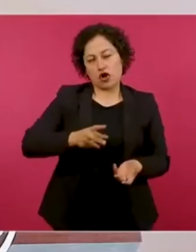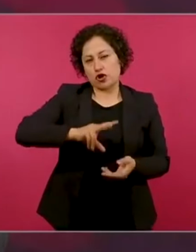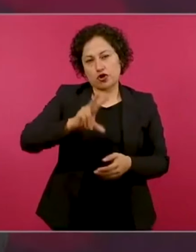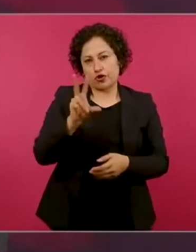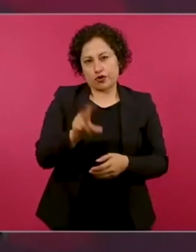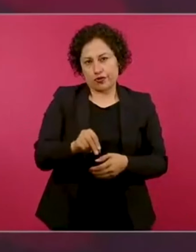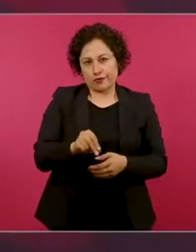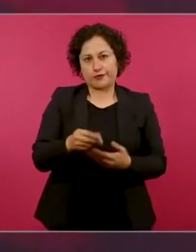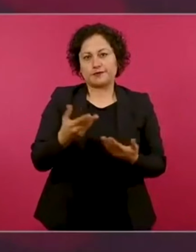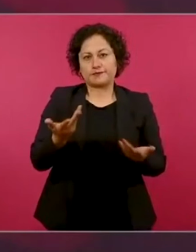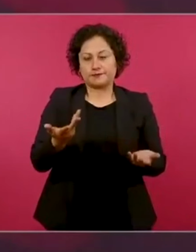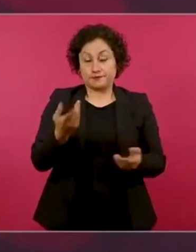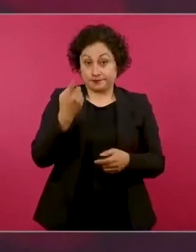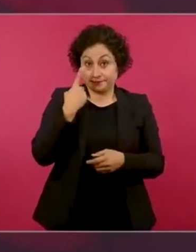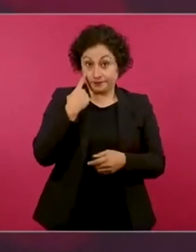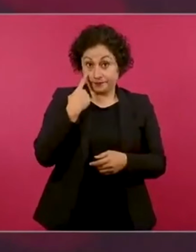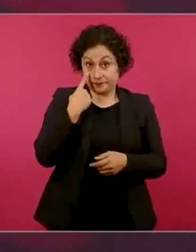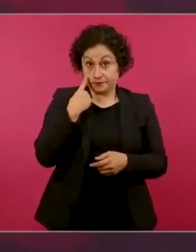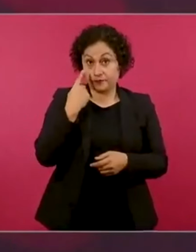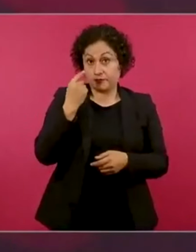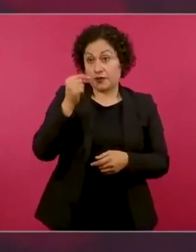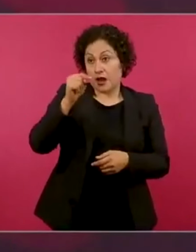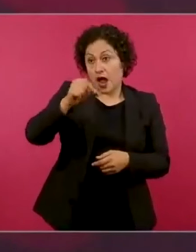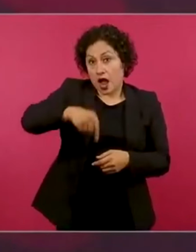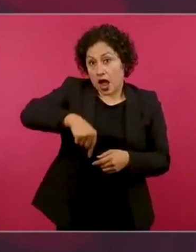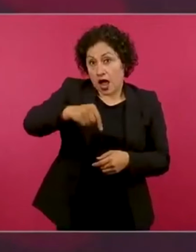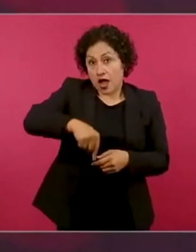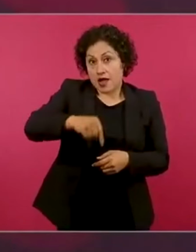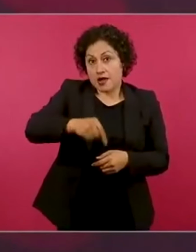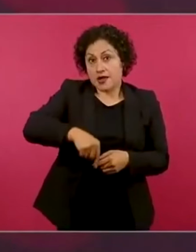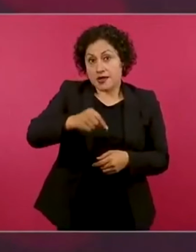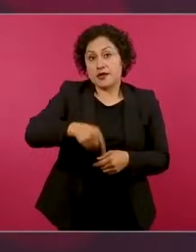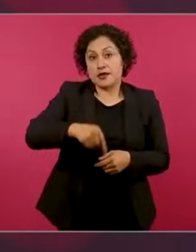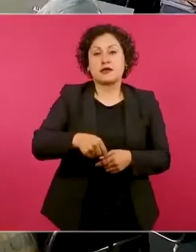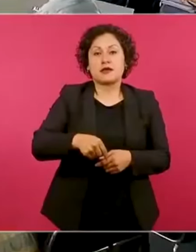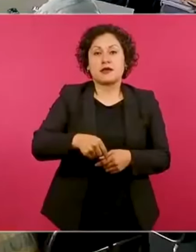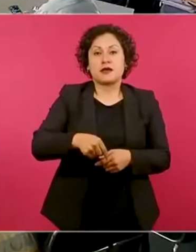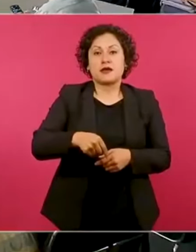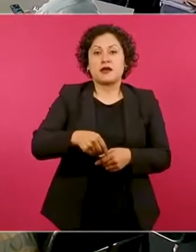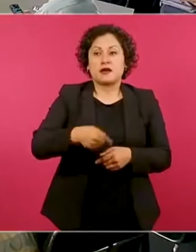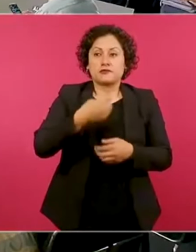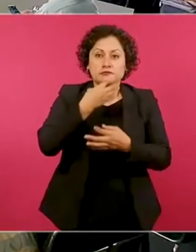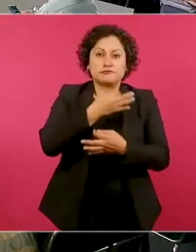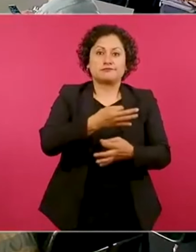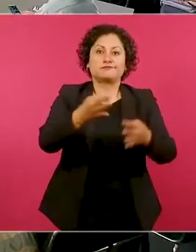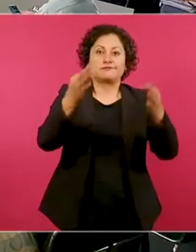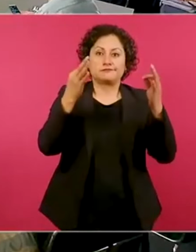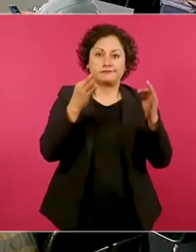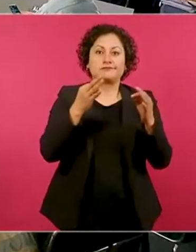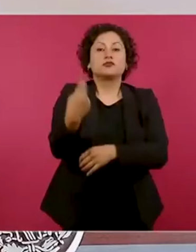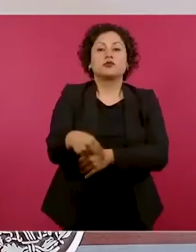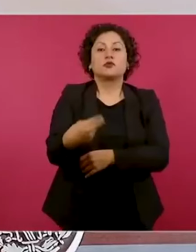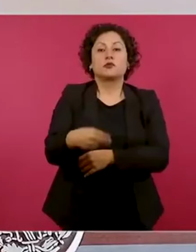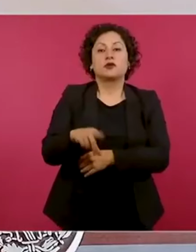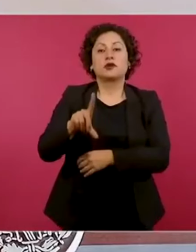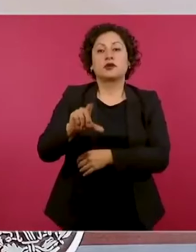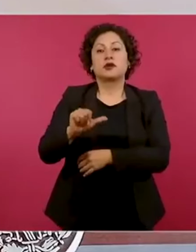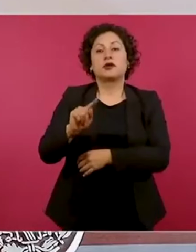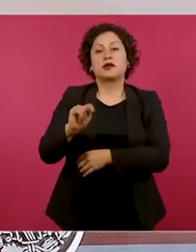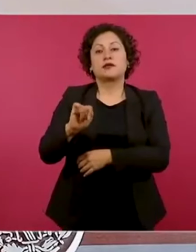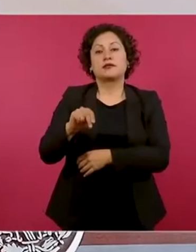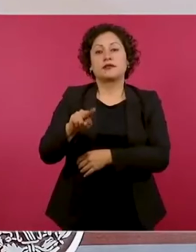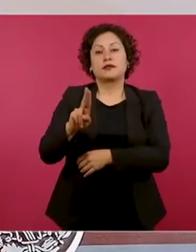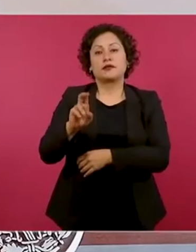se dio a conocer que estaban los de Latinus es un medio, el de Loret de Mola, y